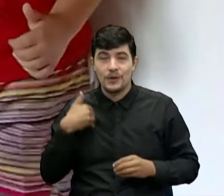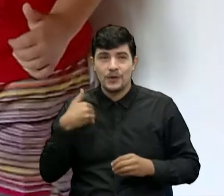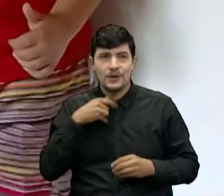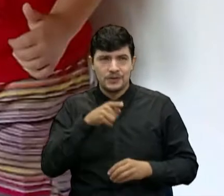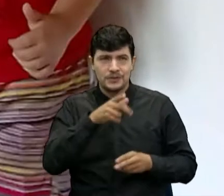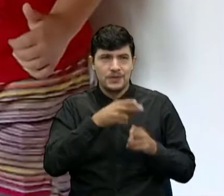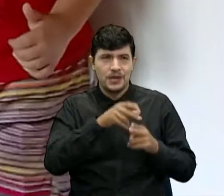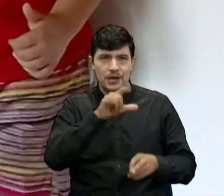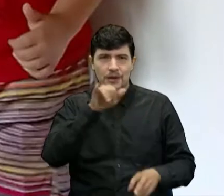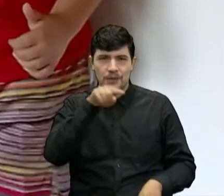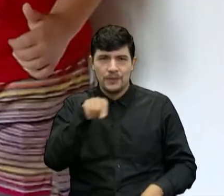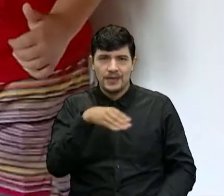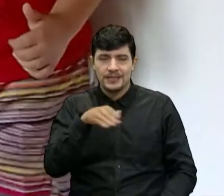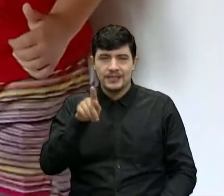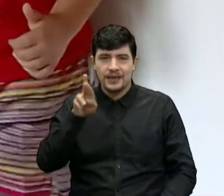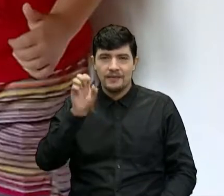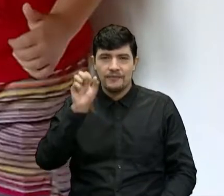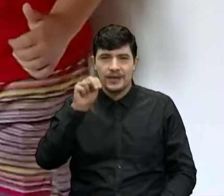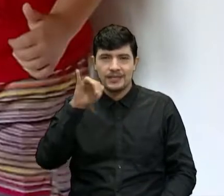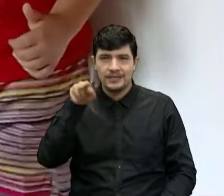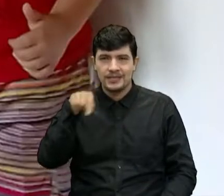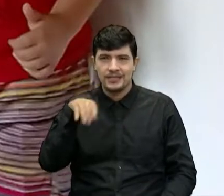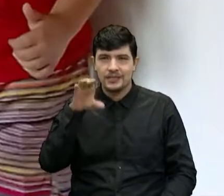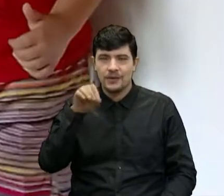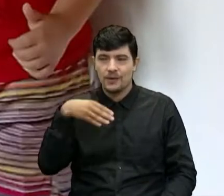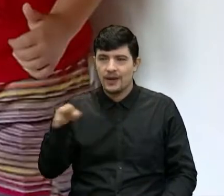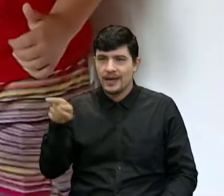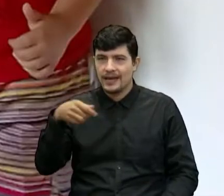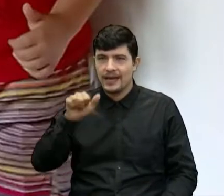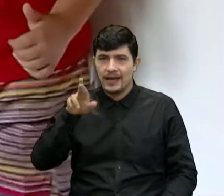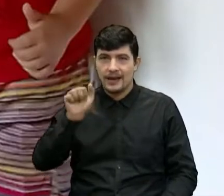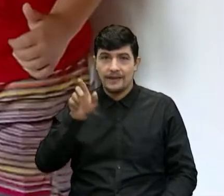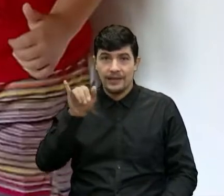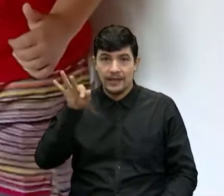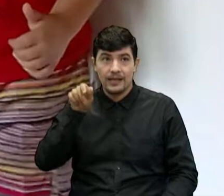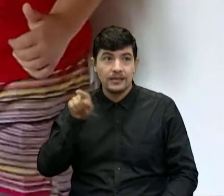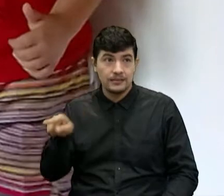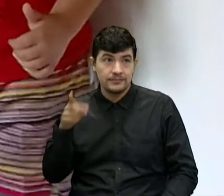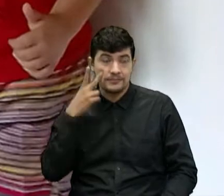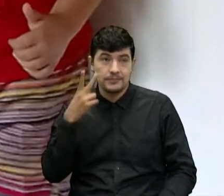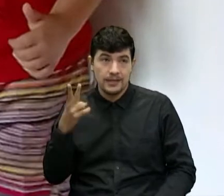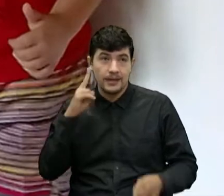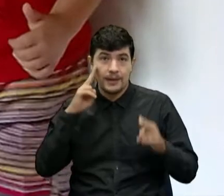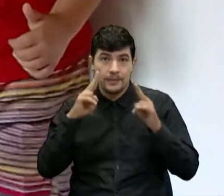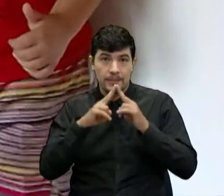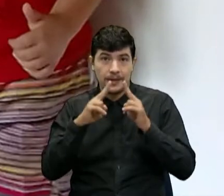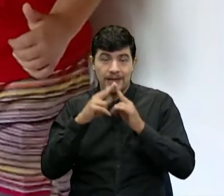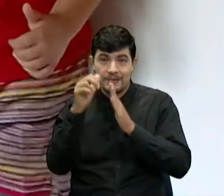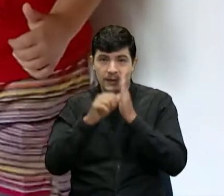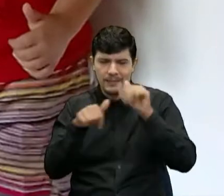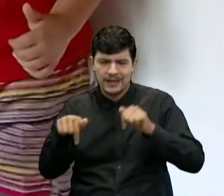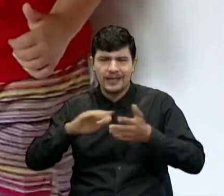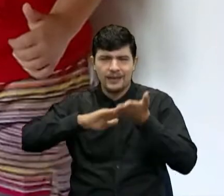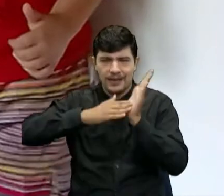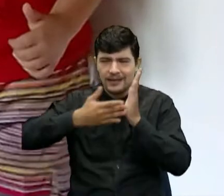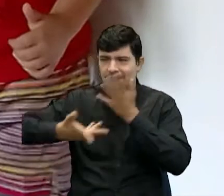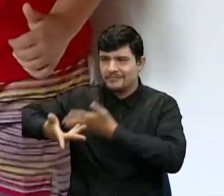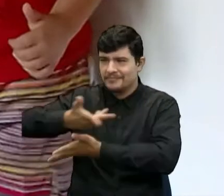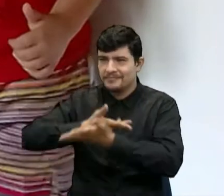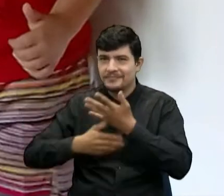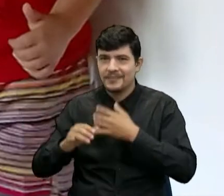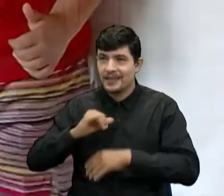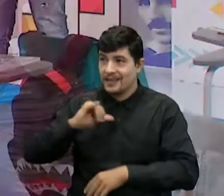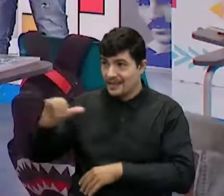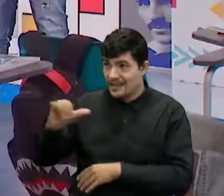Luis Francisco Garavito Y está viendo El programa Desde Florida Blanca Obviamente Parchando con nosotros Tocayo